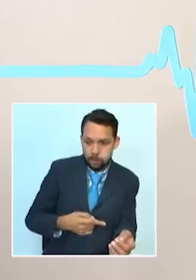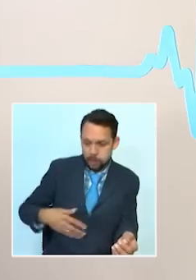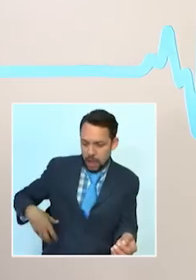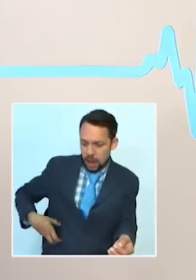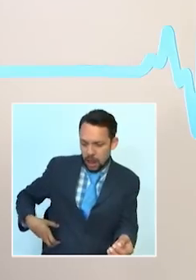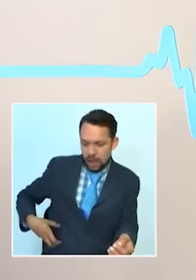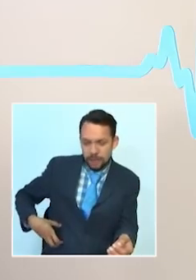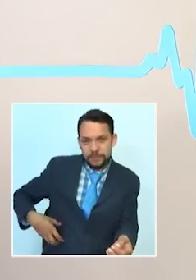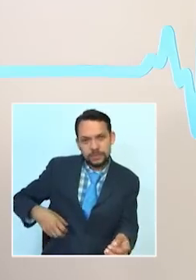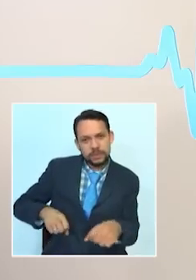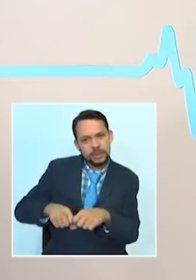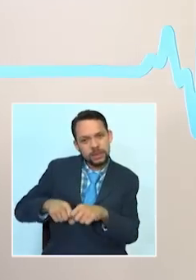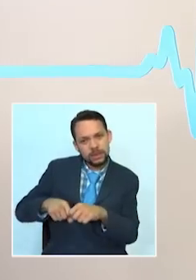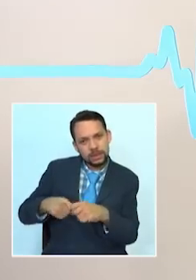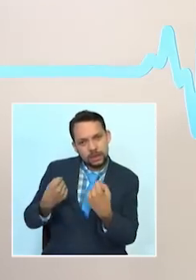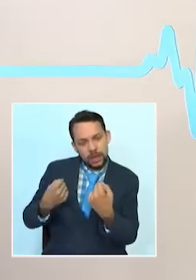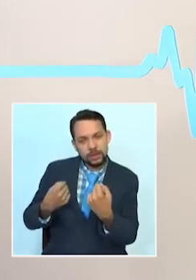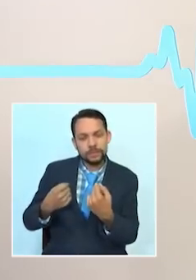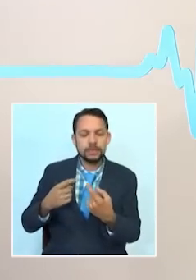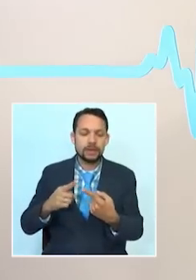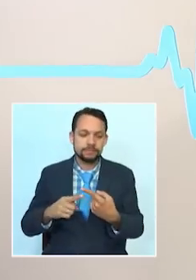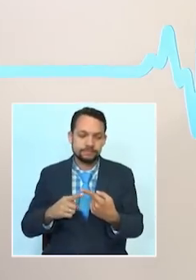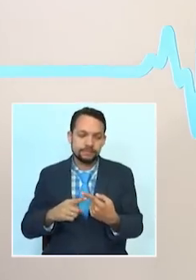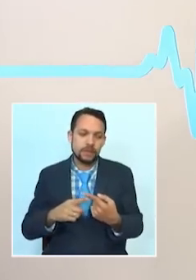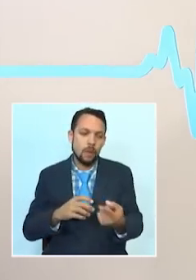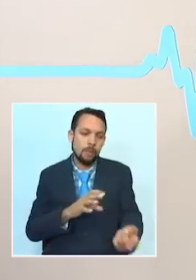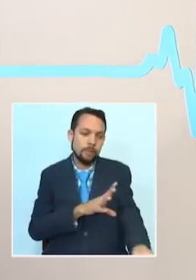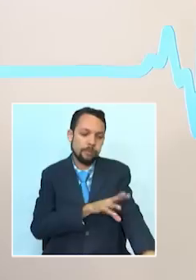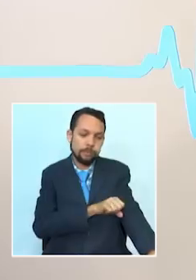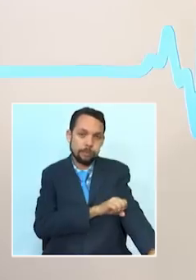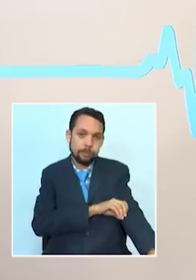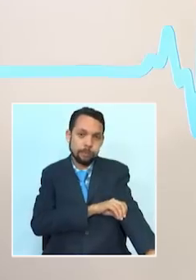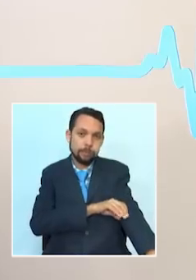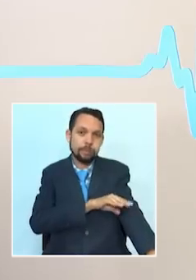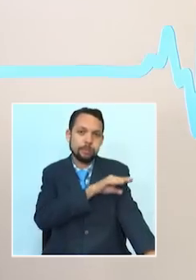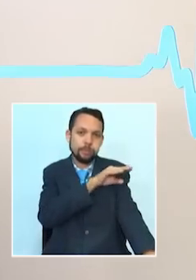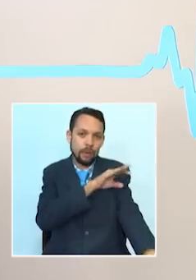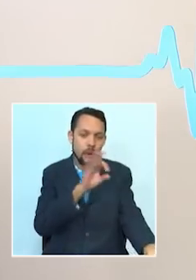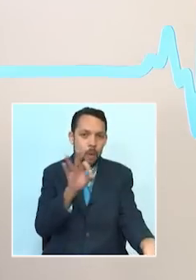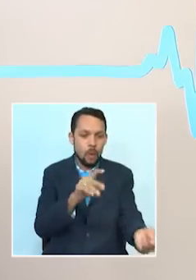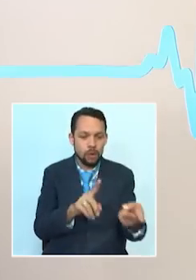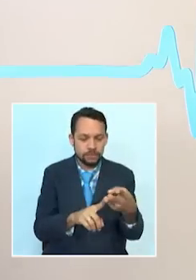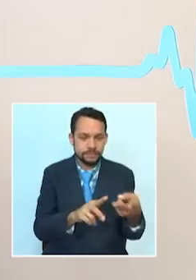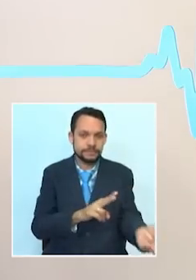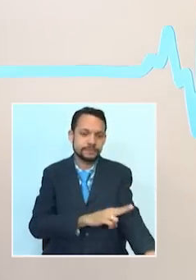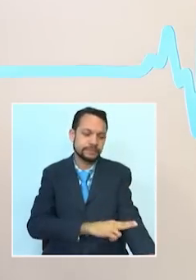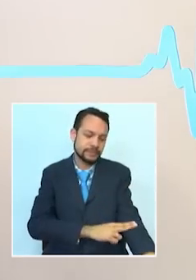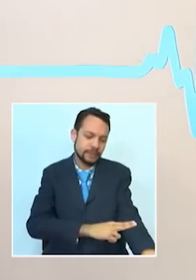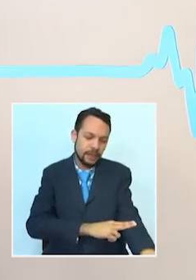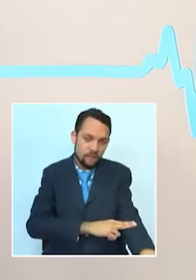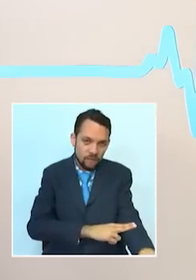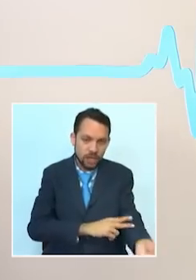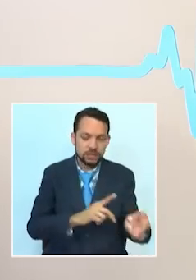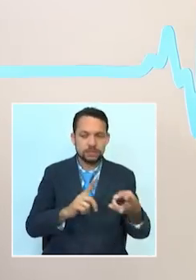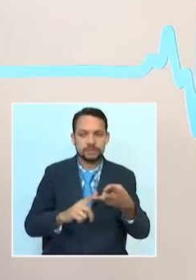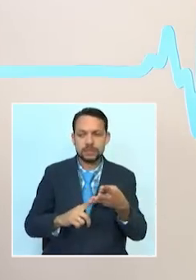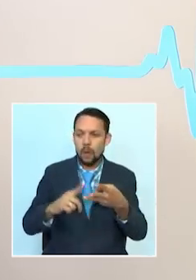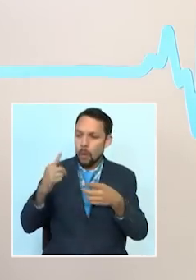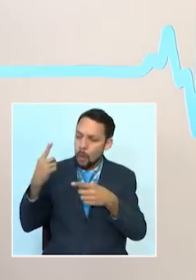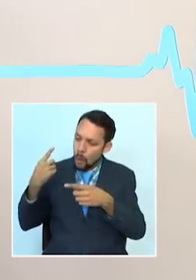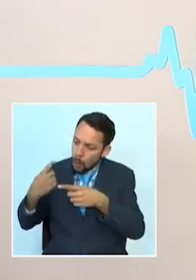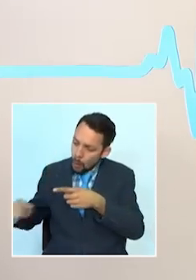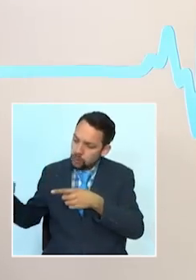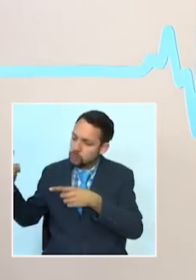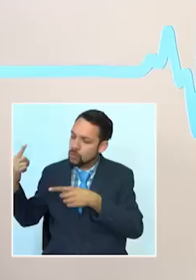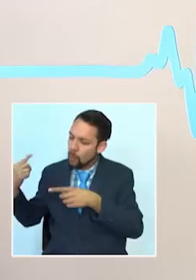renal como puede ser una hipertensión puede ser una diabetes puede ser cualquier patología eh que me está